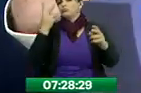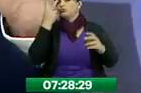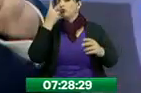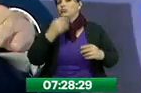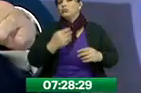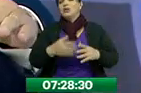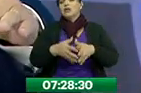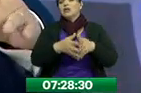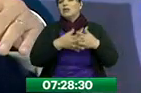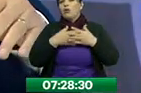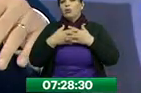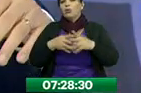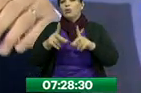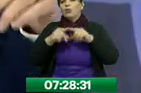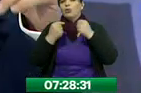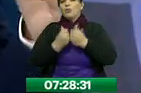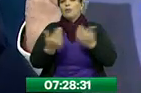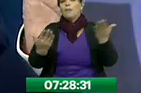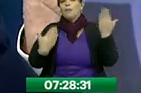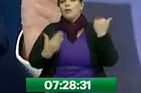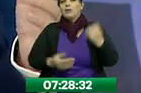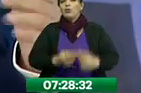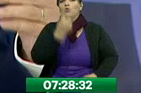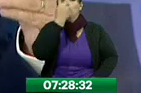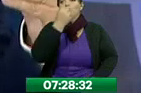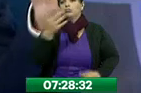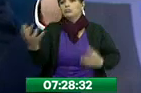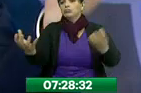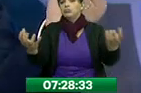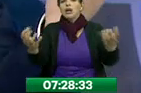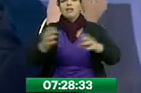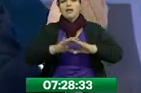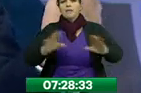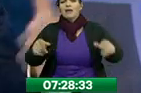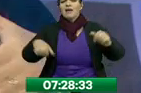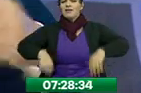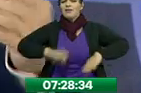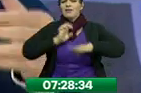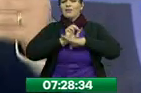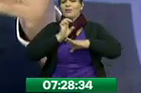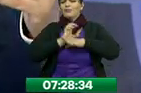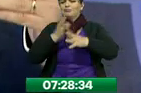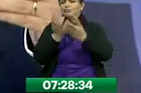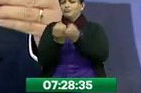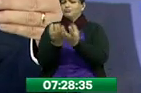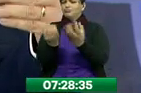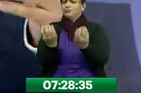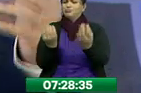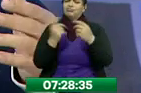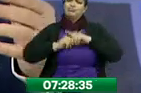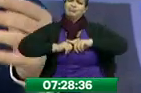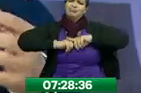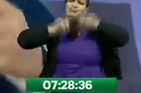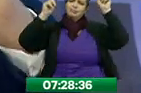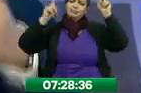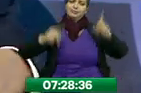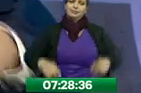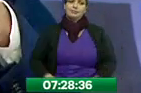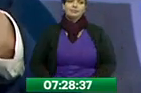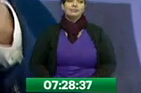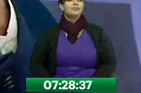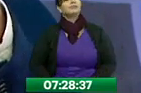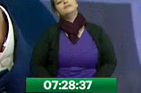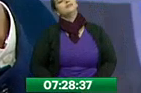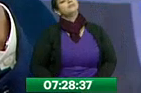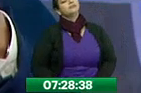en España ha sido el bipartidismo, pero en ambos lugares hoy ya aparecen candidatos independientes como